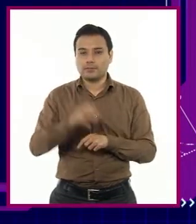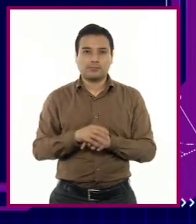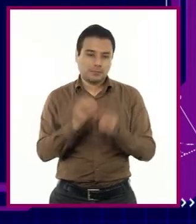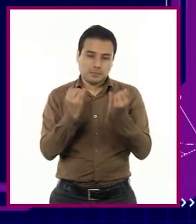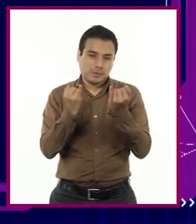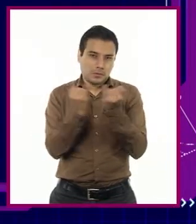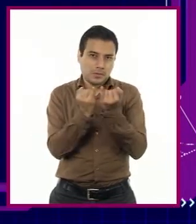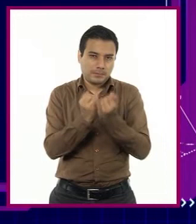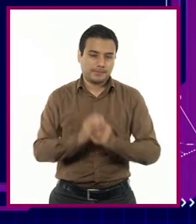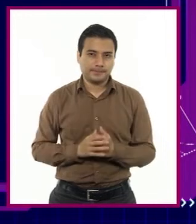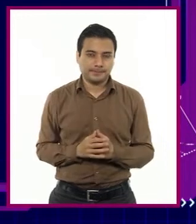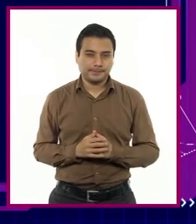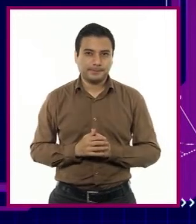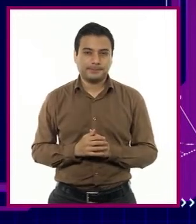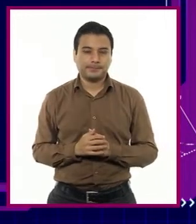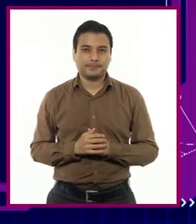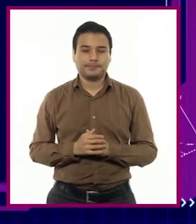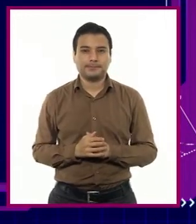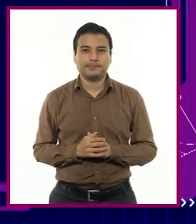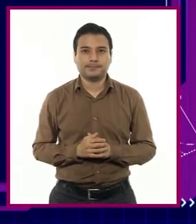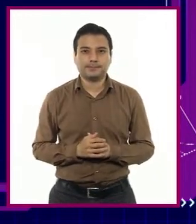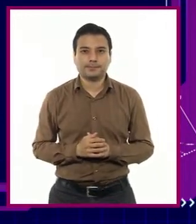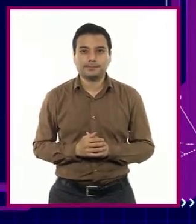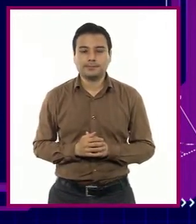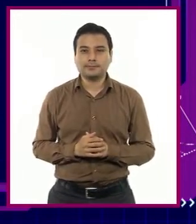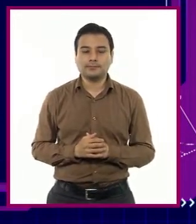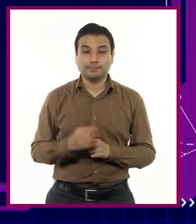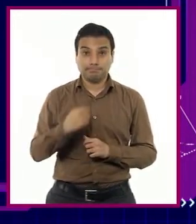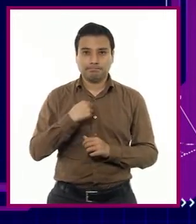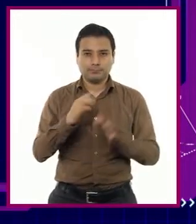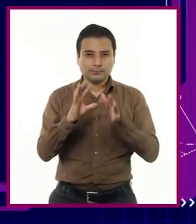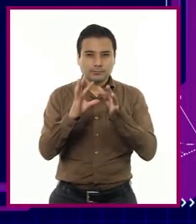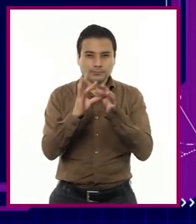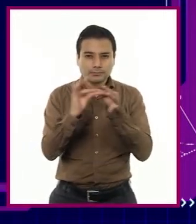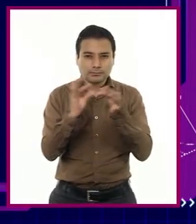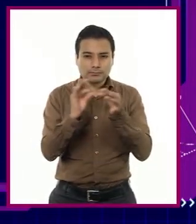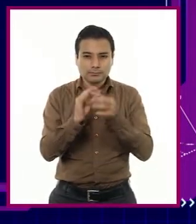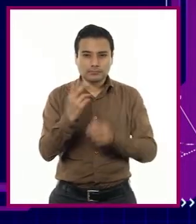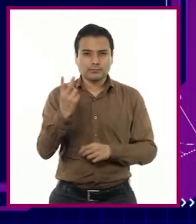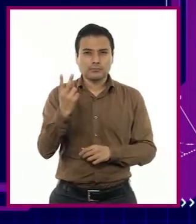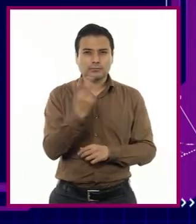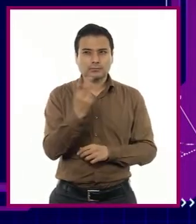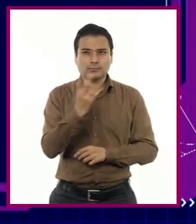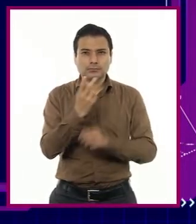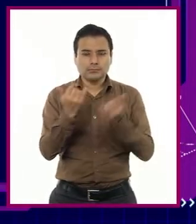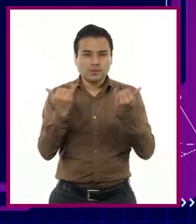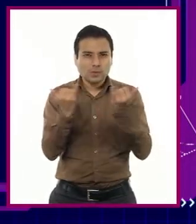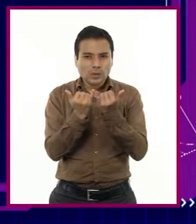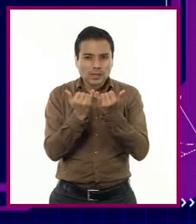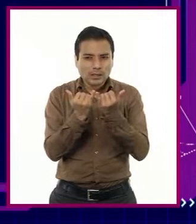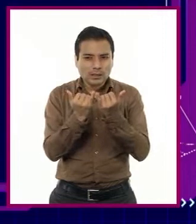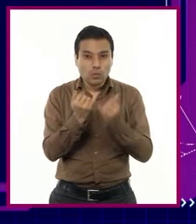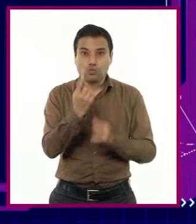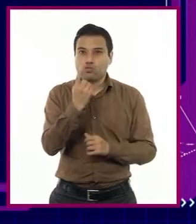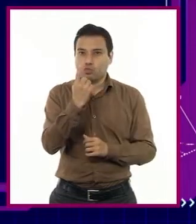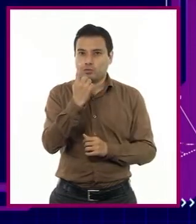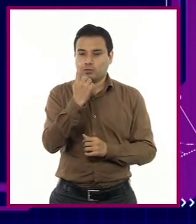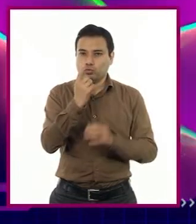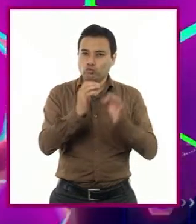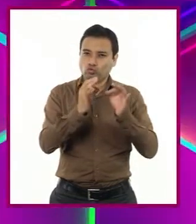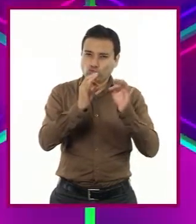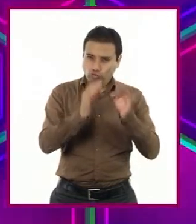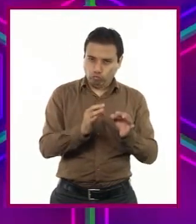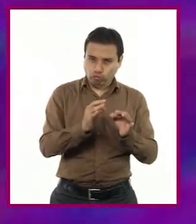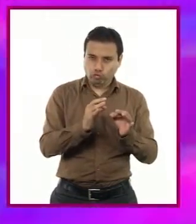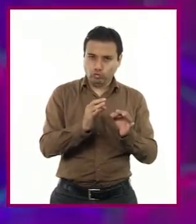sí. Al referirnos a que ambos son congruentes, uno de ellos fue el molde y el otro el